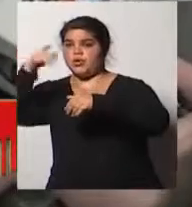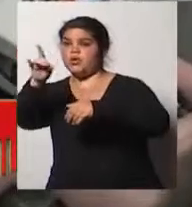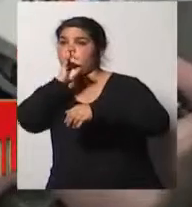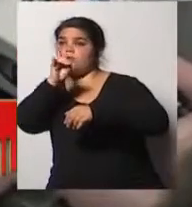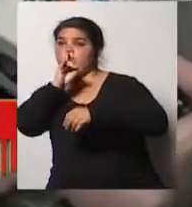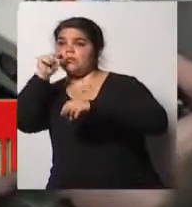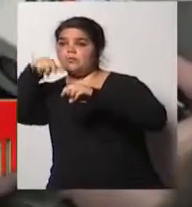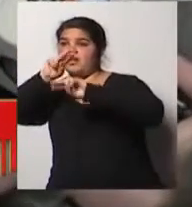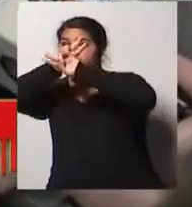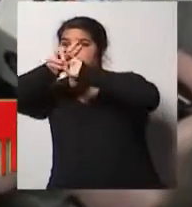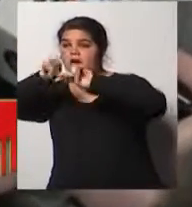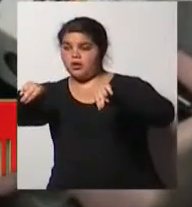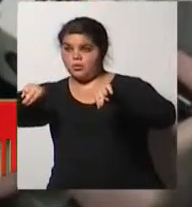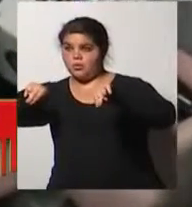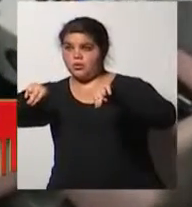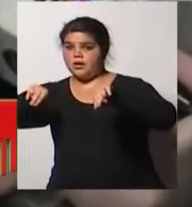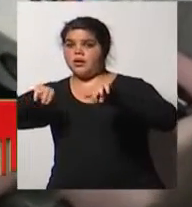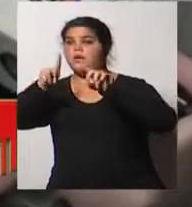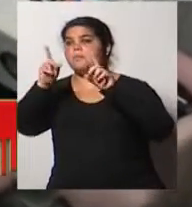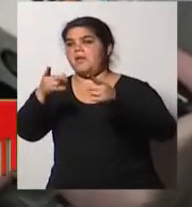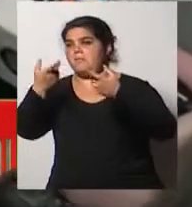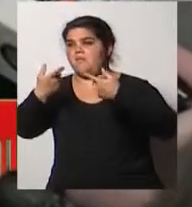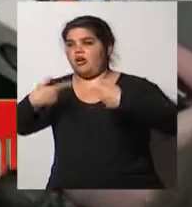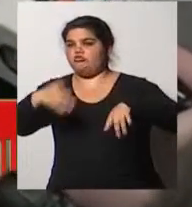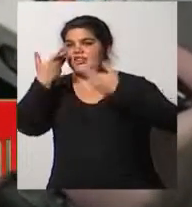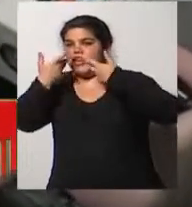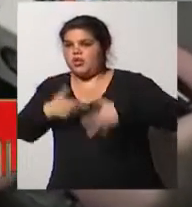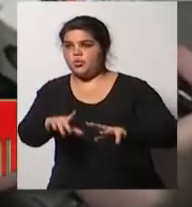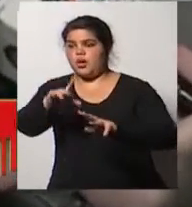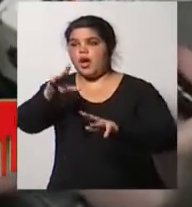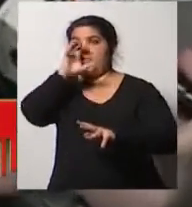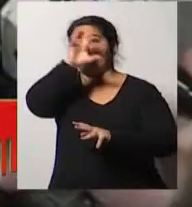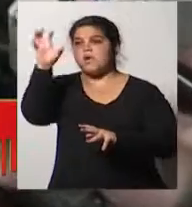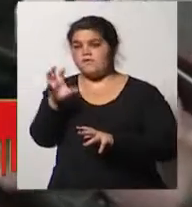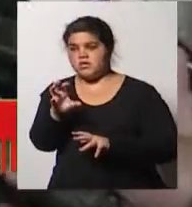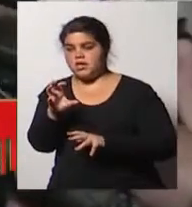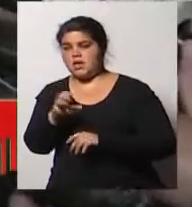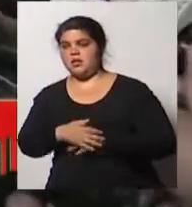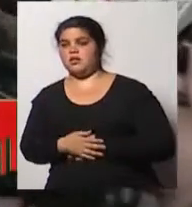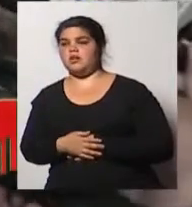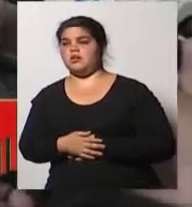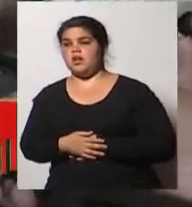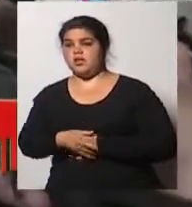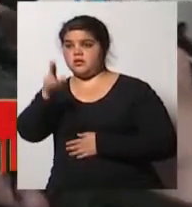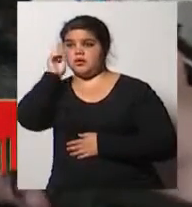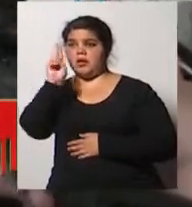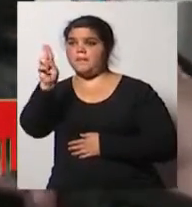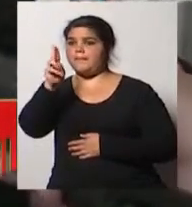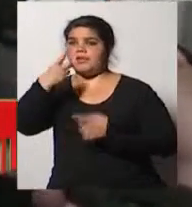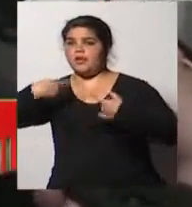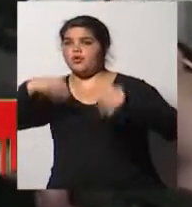que tramita por ante los órganos naturales provinciales, si se ha respetado el procedimiento